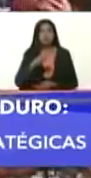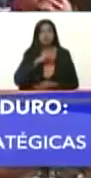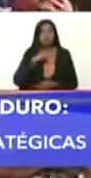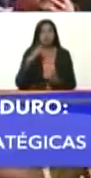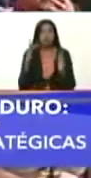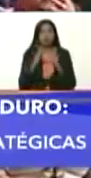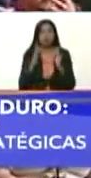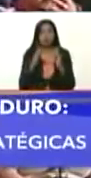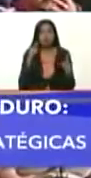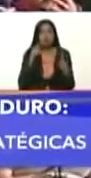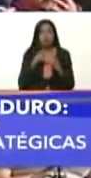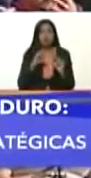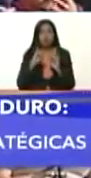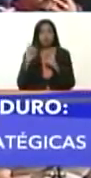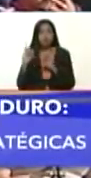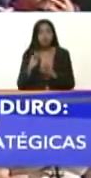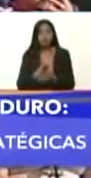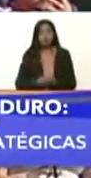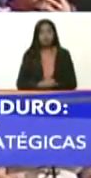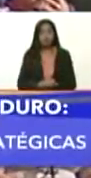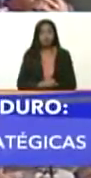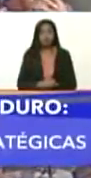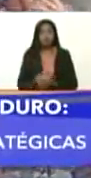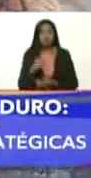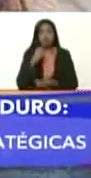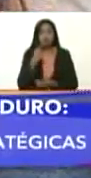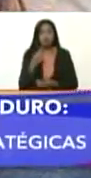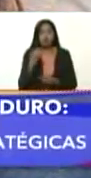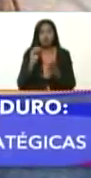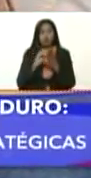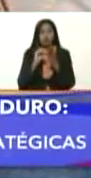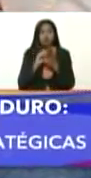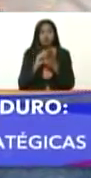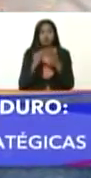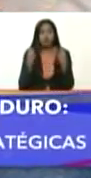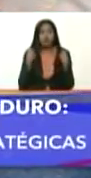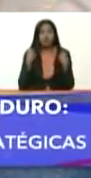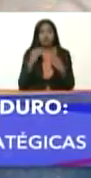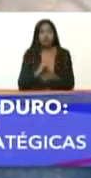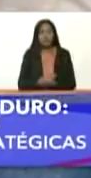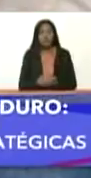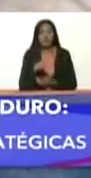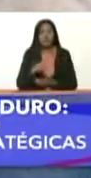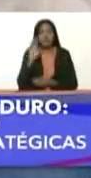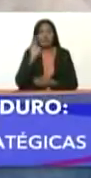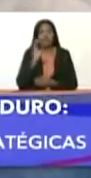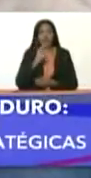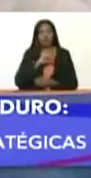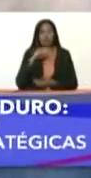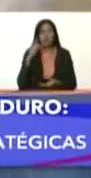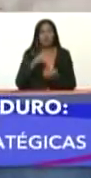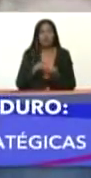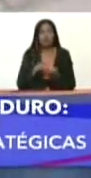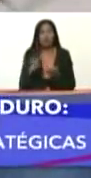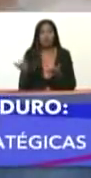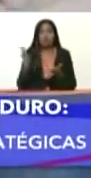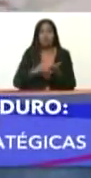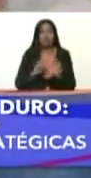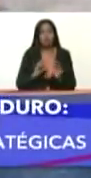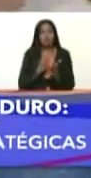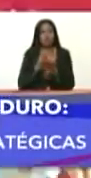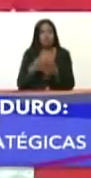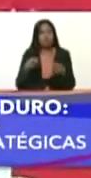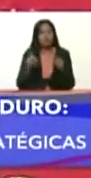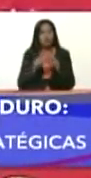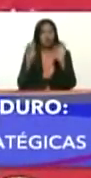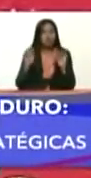directo con usted, presidente. Y usted nos hizo el llamado para que viniéramos acá a Caracas Y aquí estamos, cumpliendo como siempre. Más